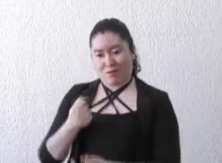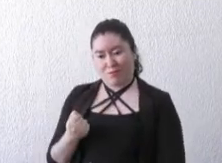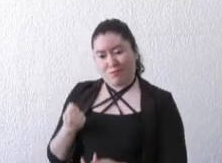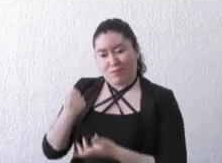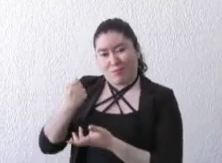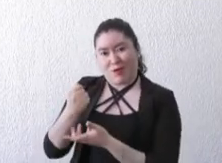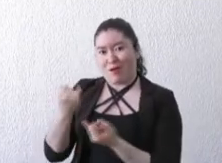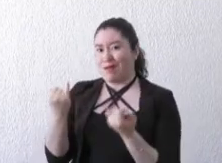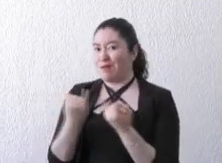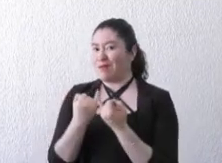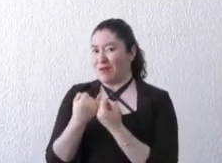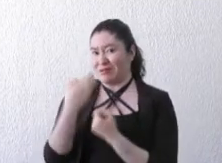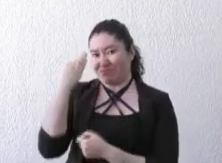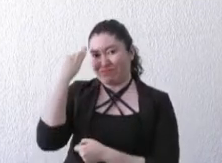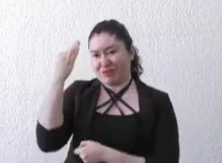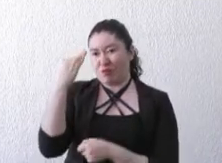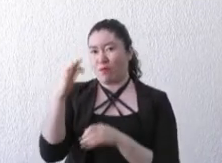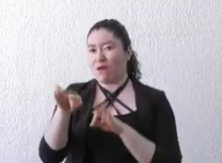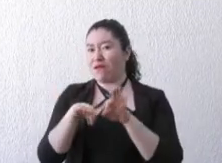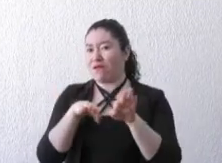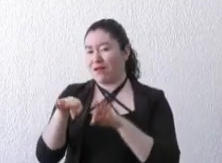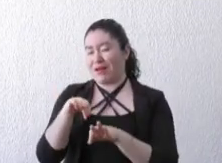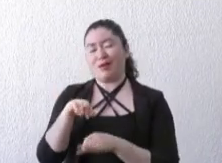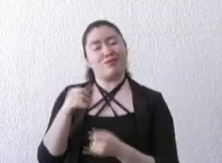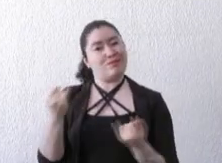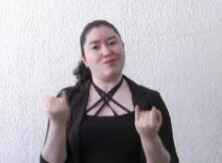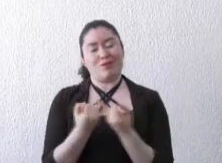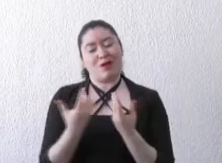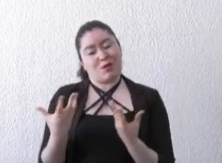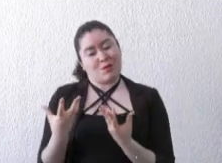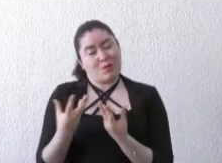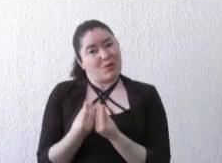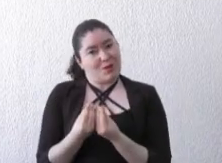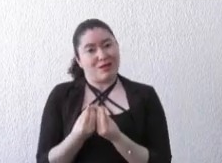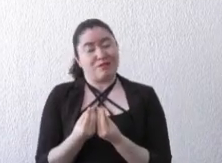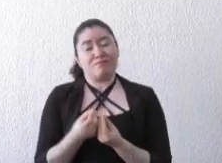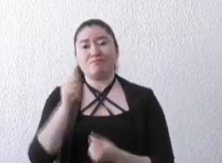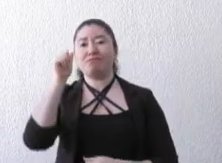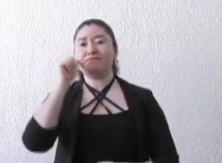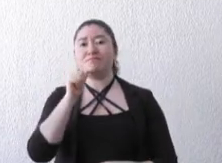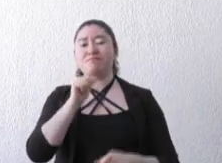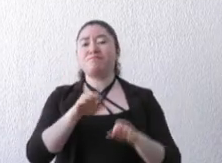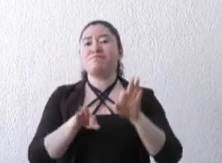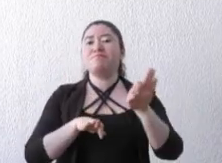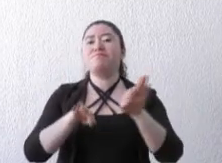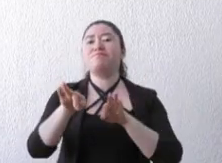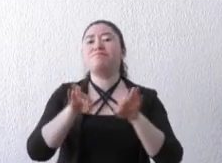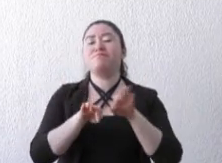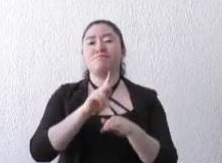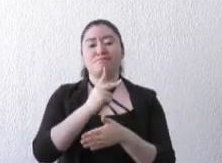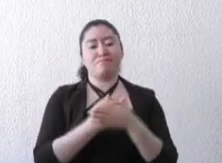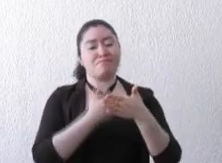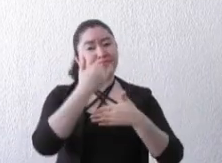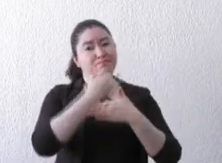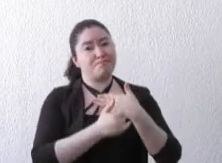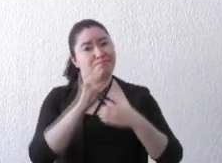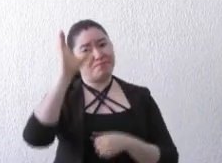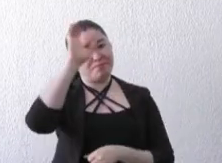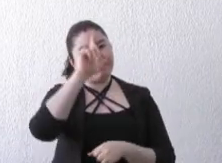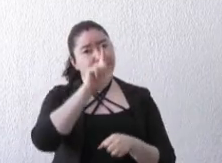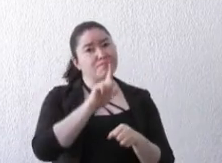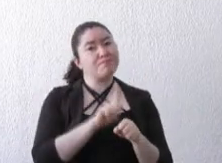tiempos. Y bueno, fue siempre trabajar proyectos culturales y